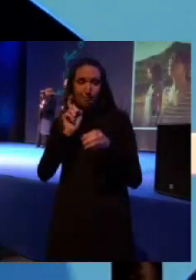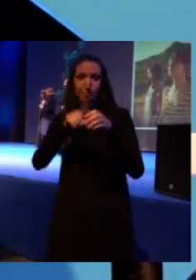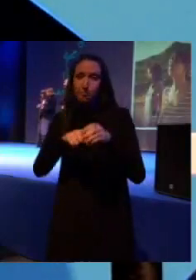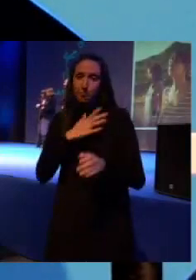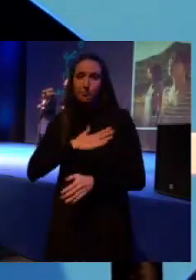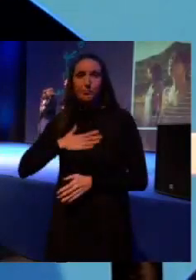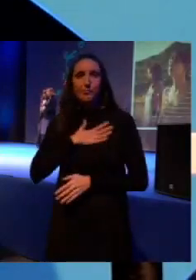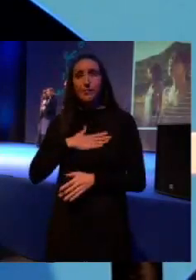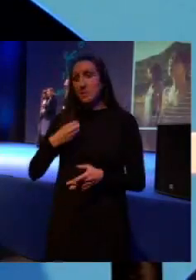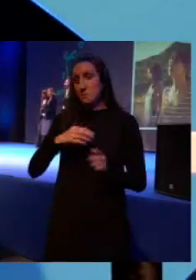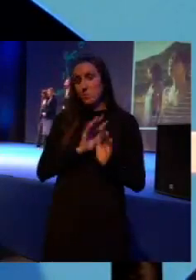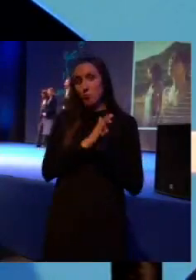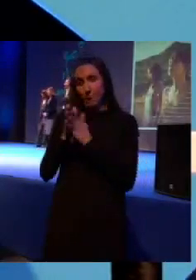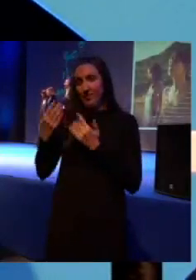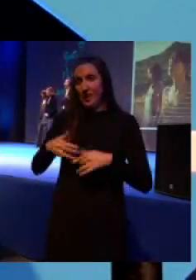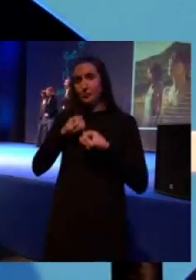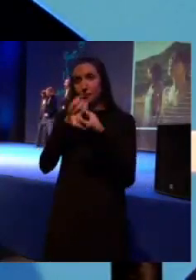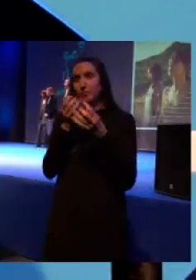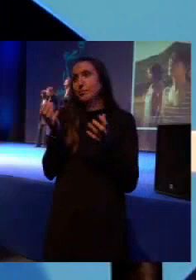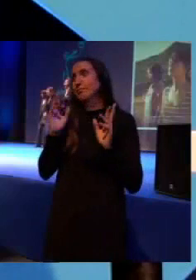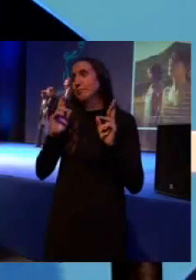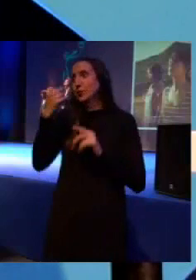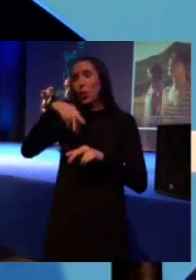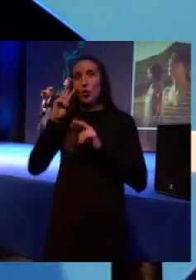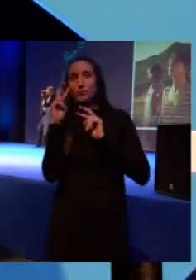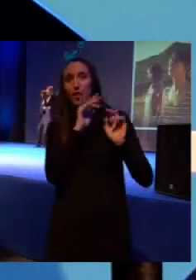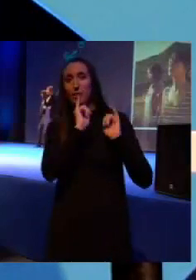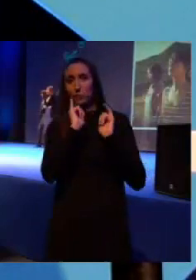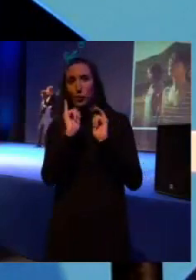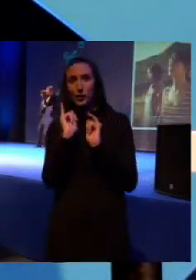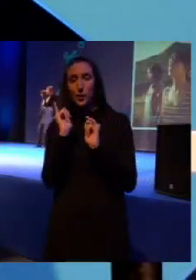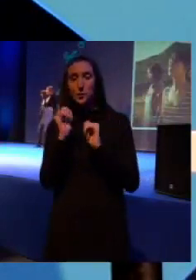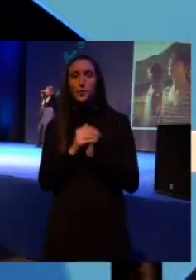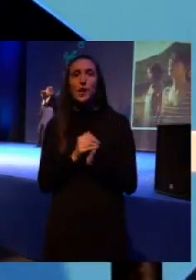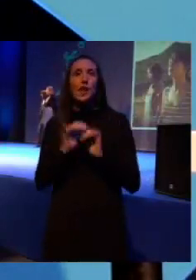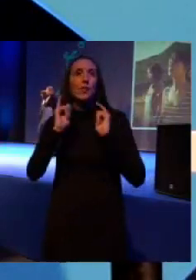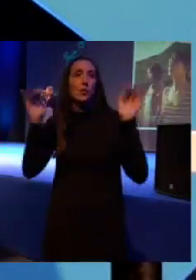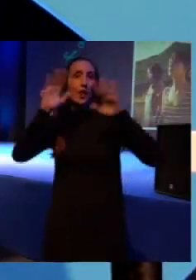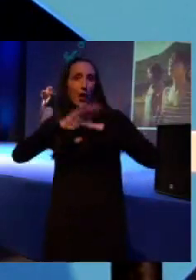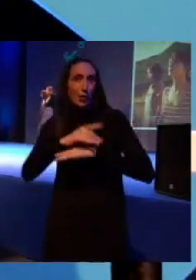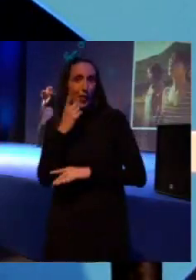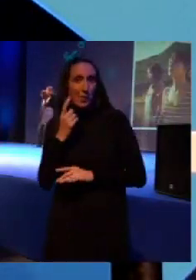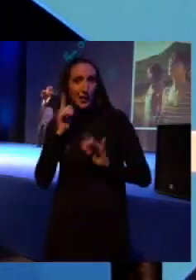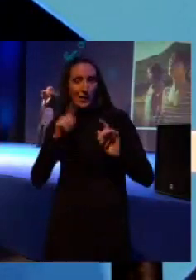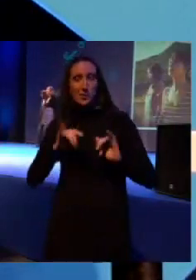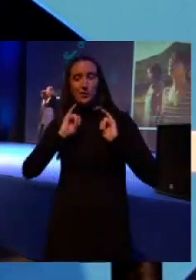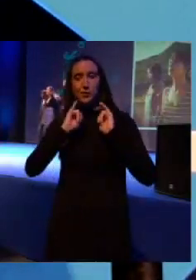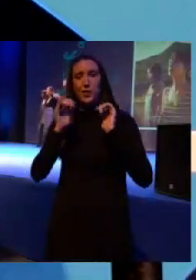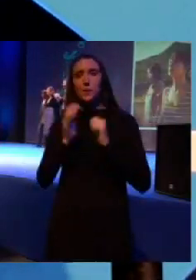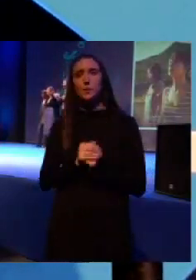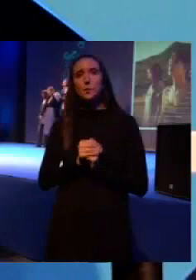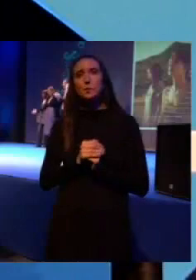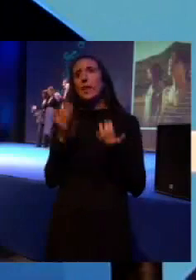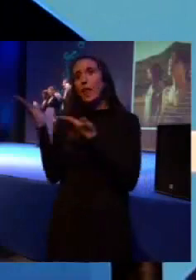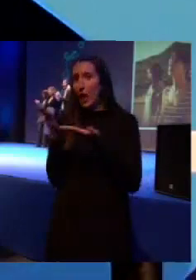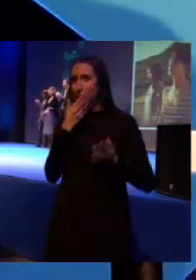bueno, nada que no hayamos dicho nada antes, disfrutad de la película si la veis y disfrutad de la noche de almeriense y de esta gala tan